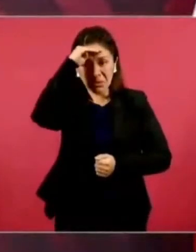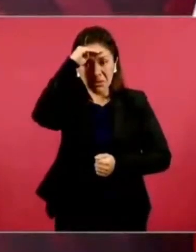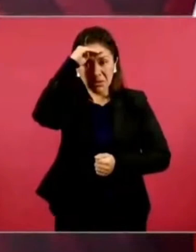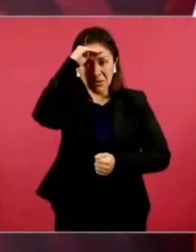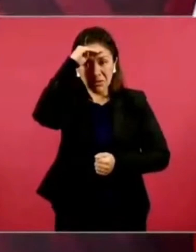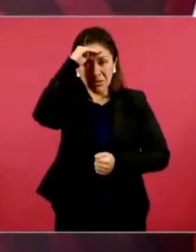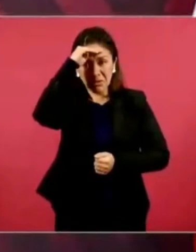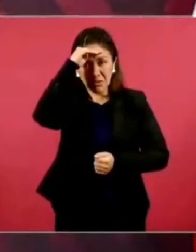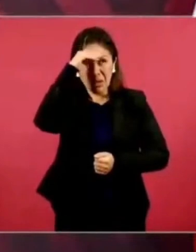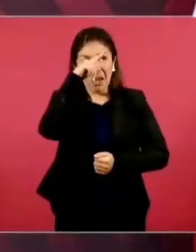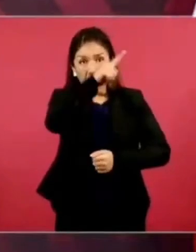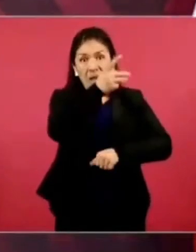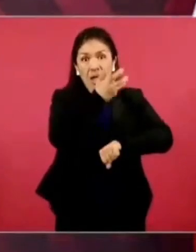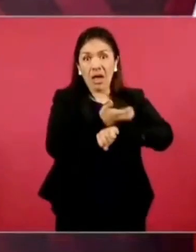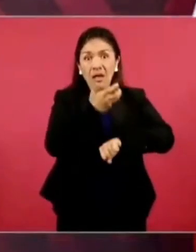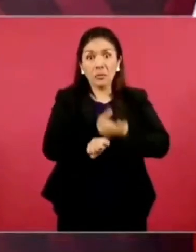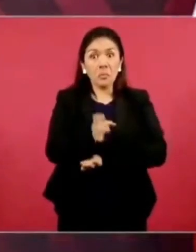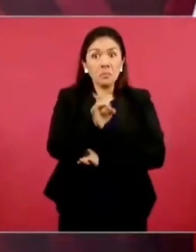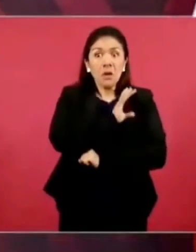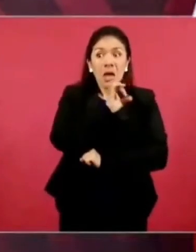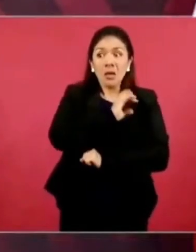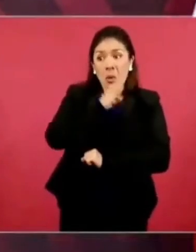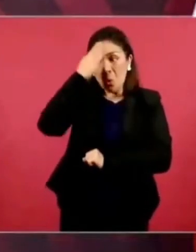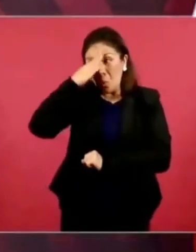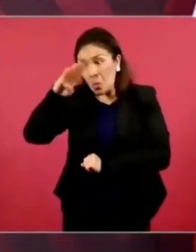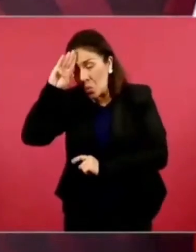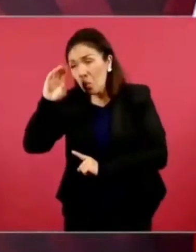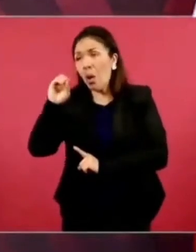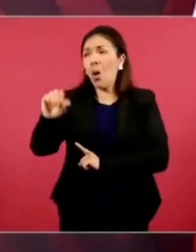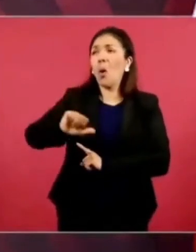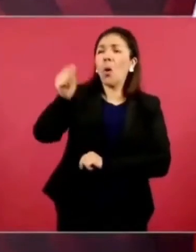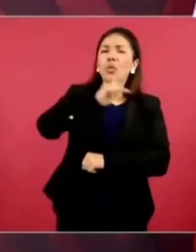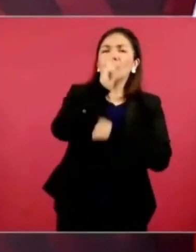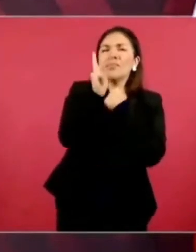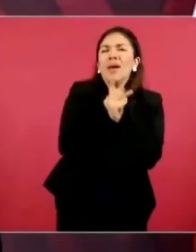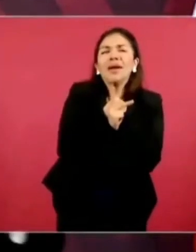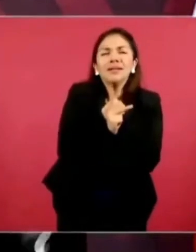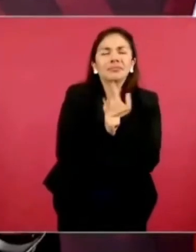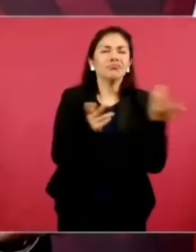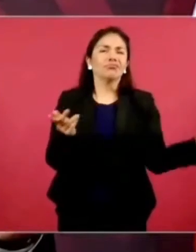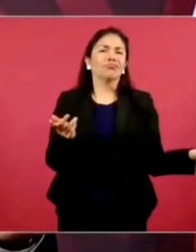para Estados Unidos, Cuba o cualquier otro país?